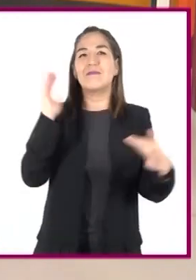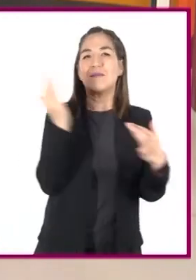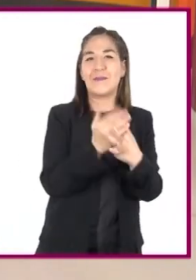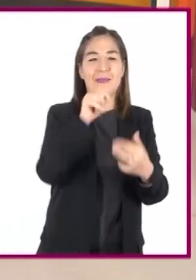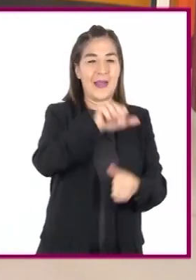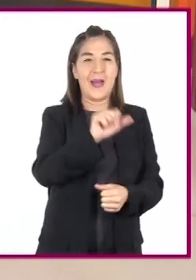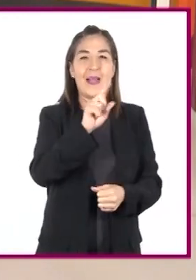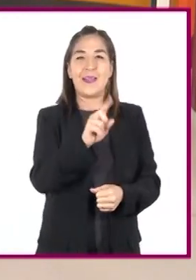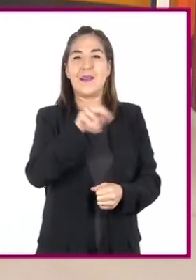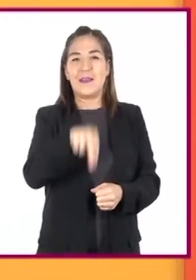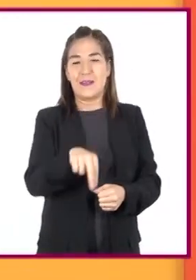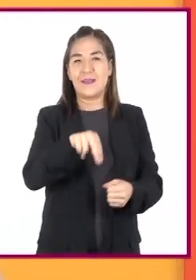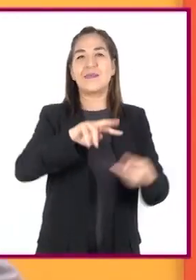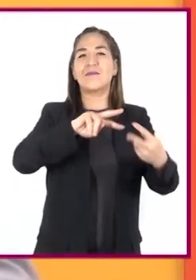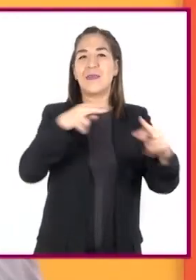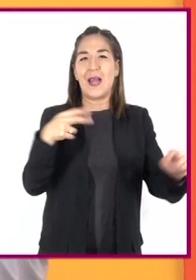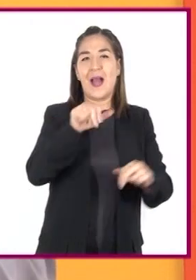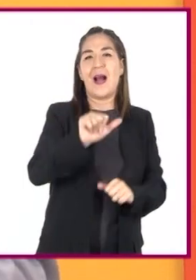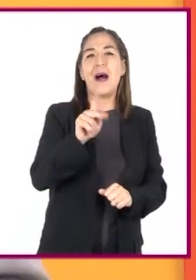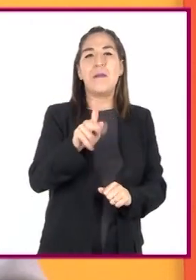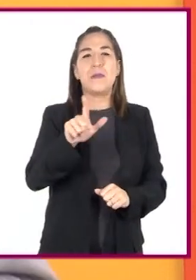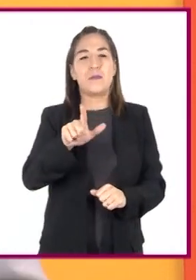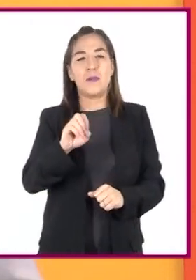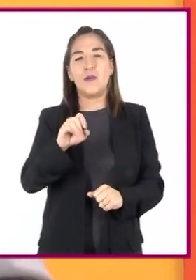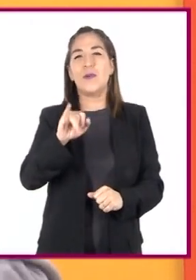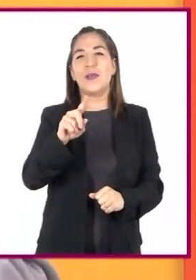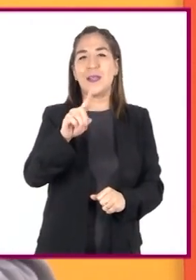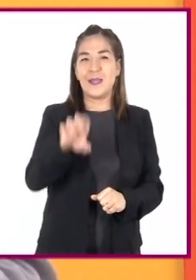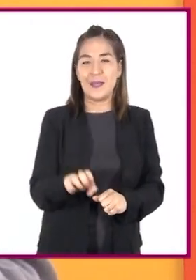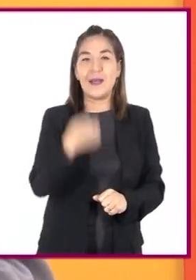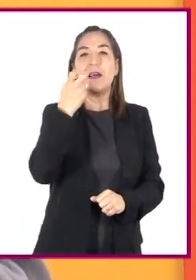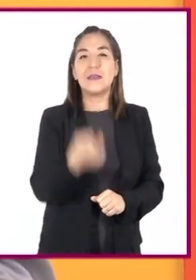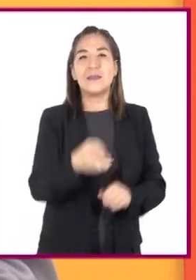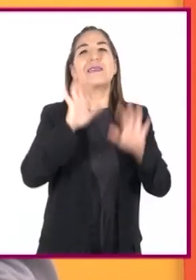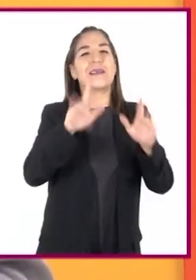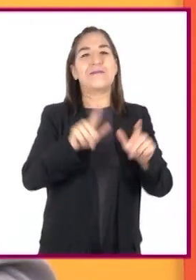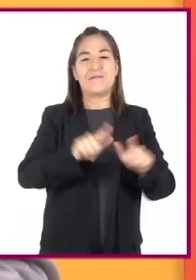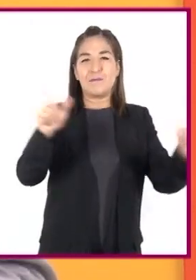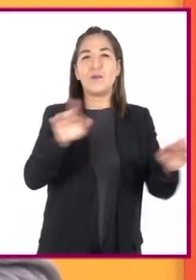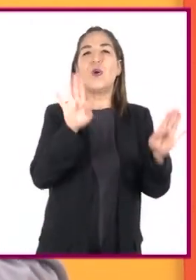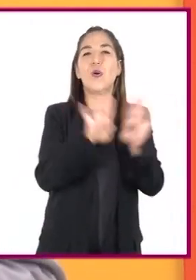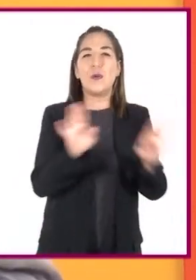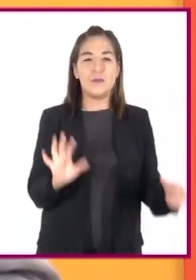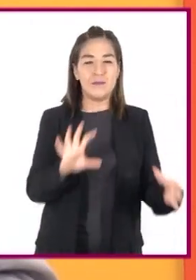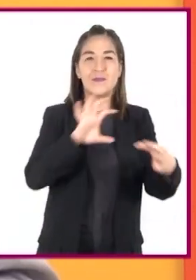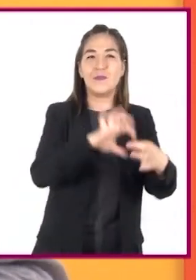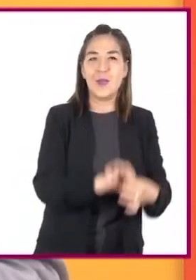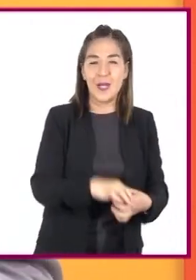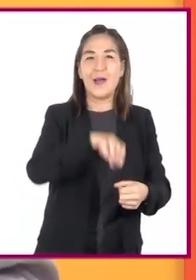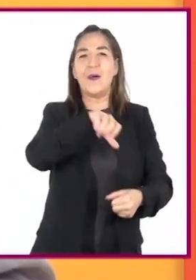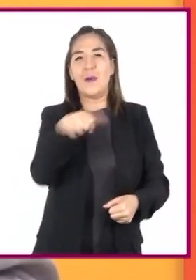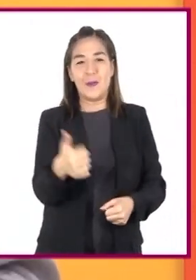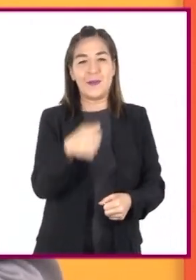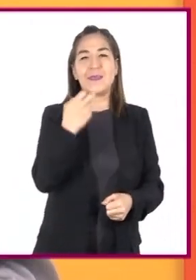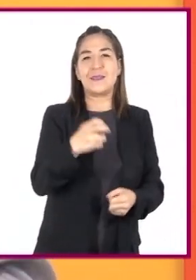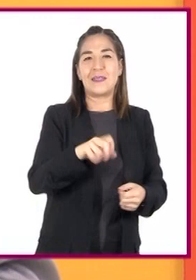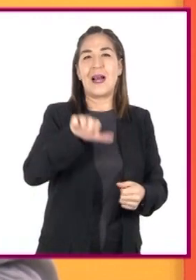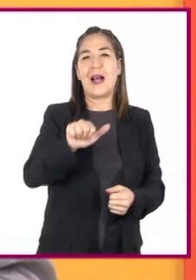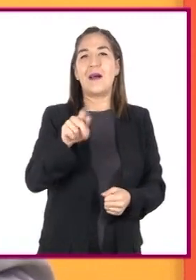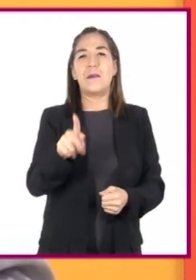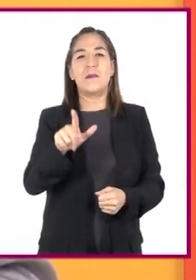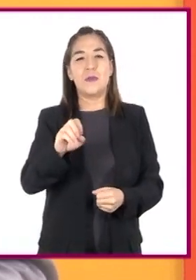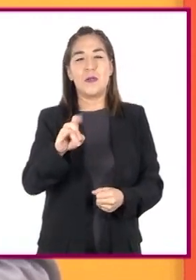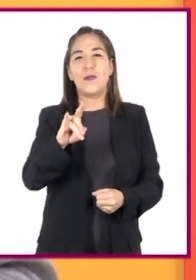genética, haploides, quedando así listas para unirse a otra célula haploide